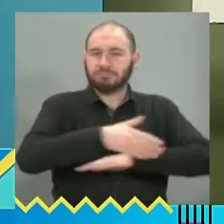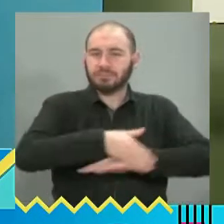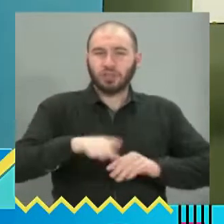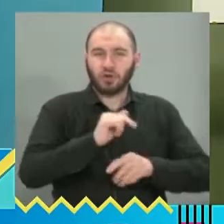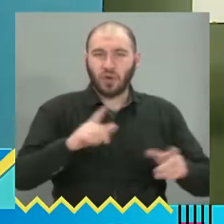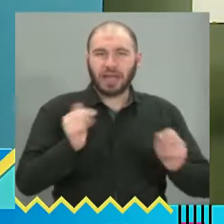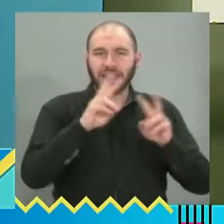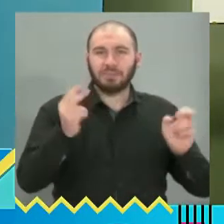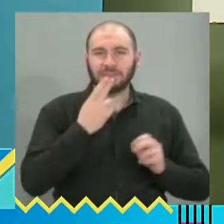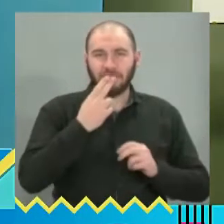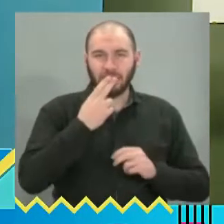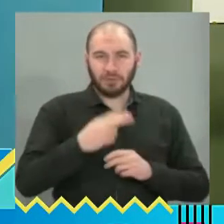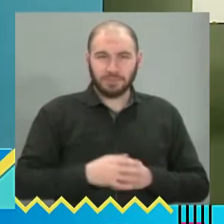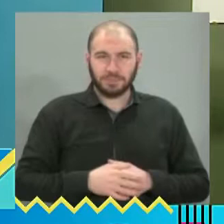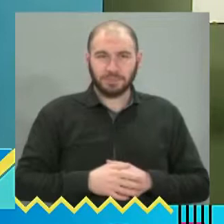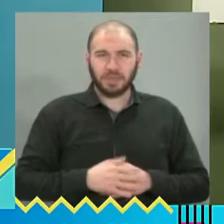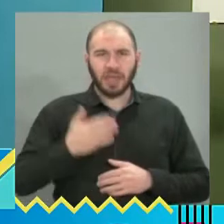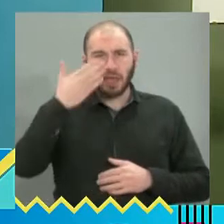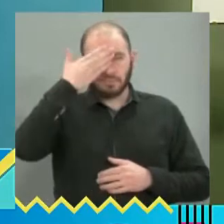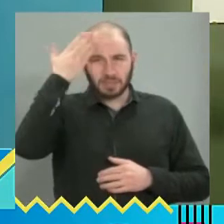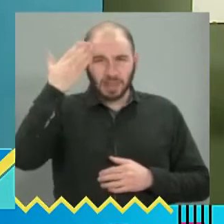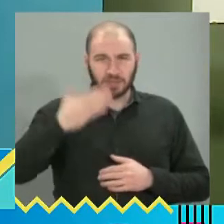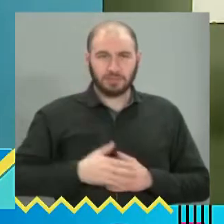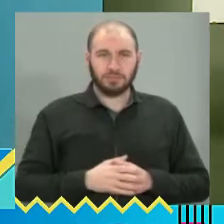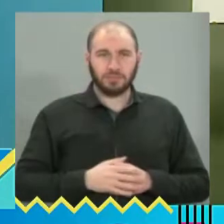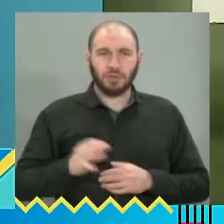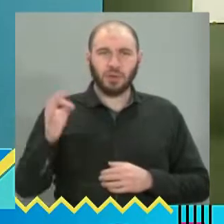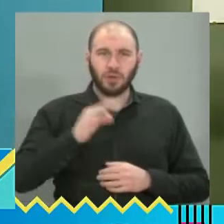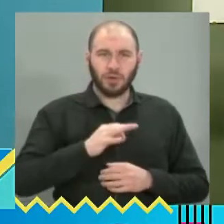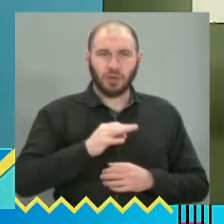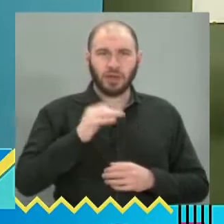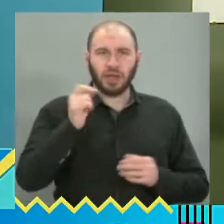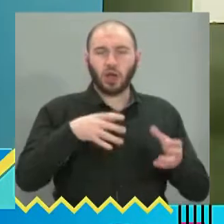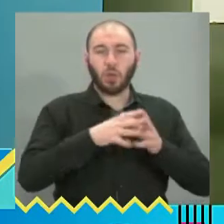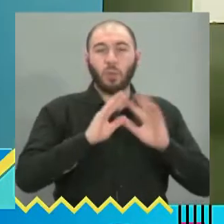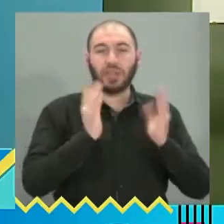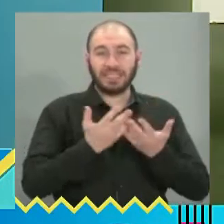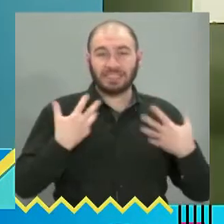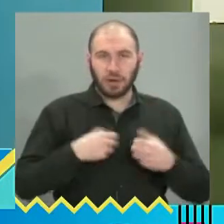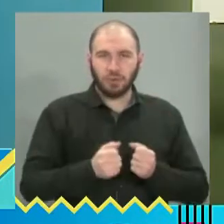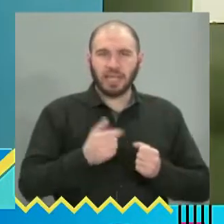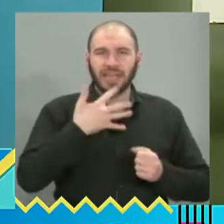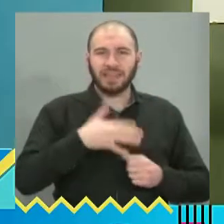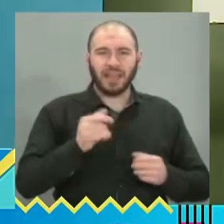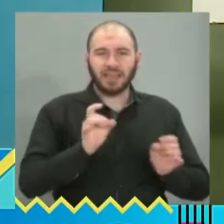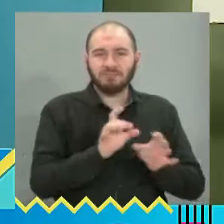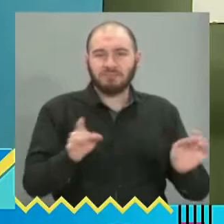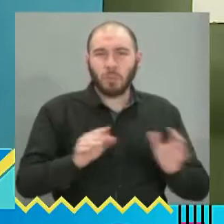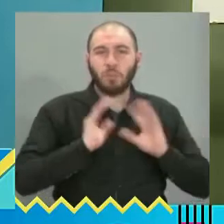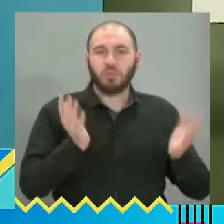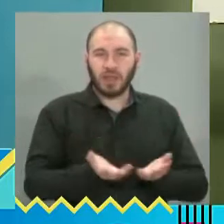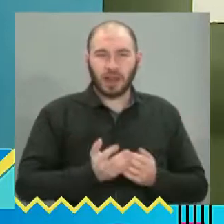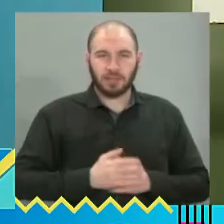¿sí? El tabaquismo, una enfermedad, ¿sí? O en realidad la Organización Mundial de la Salud lo entiende como una epidemia